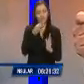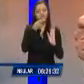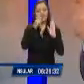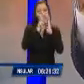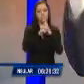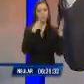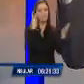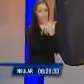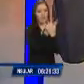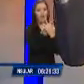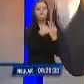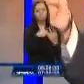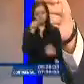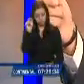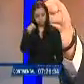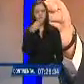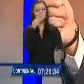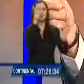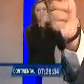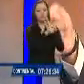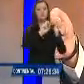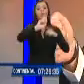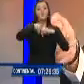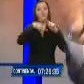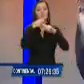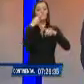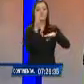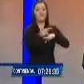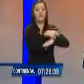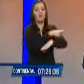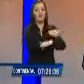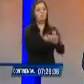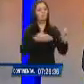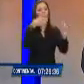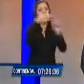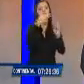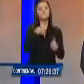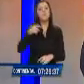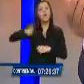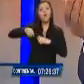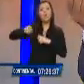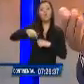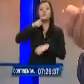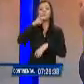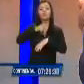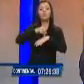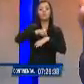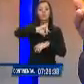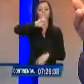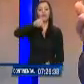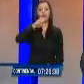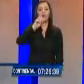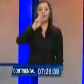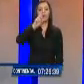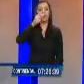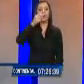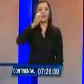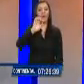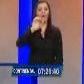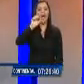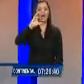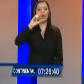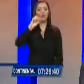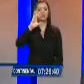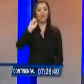penal, la voy a presentar en la Fiscalía General. Mi abogado patrocinador será el doctor Jorge Acosta, el